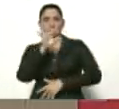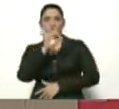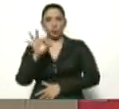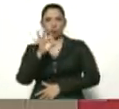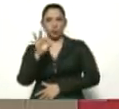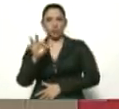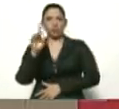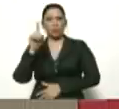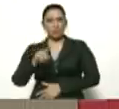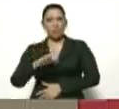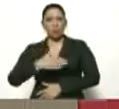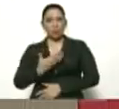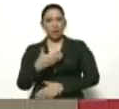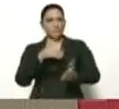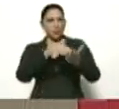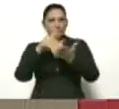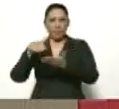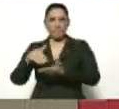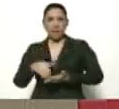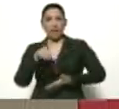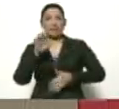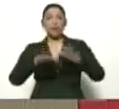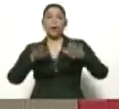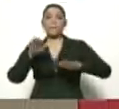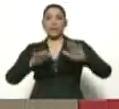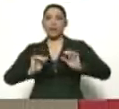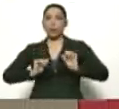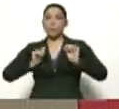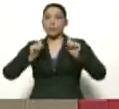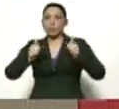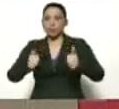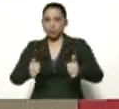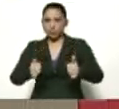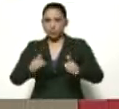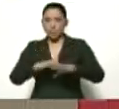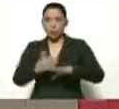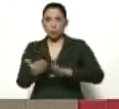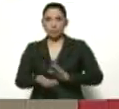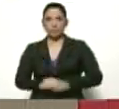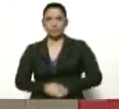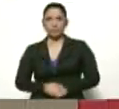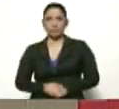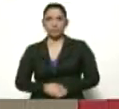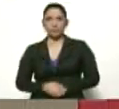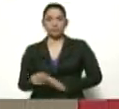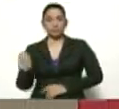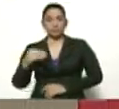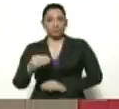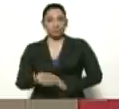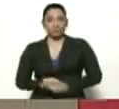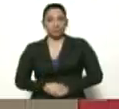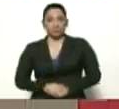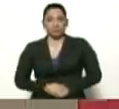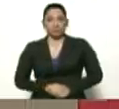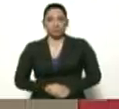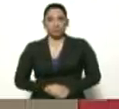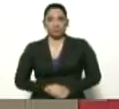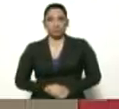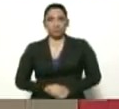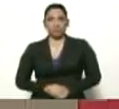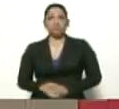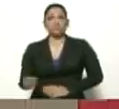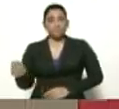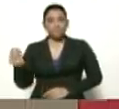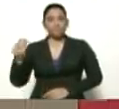ciento y esto es apenas el comienzo porque además además